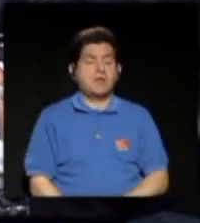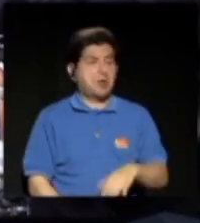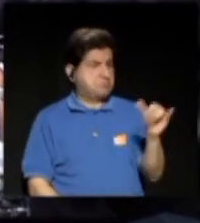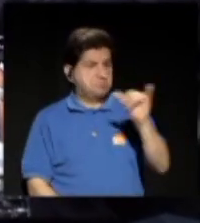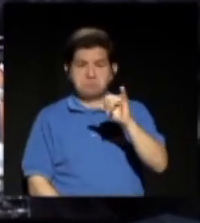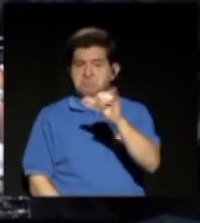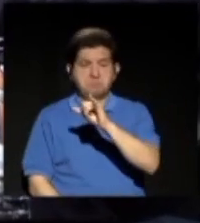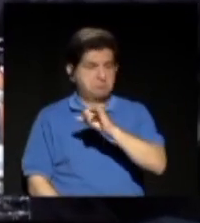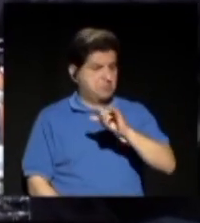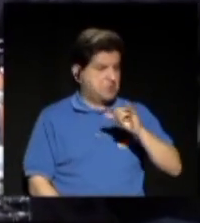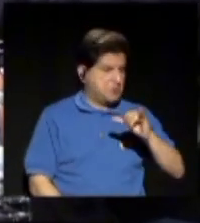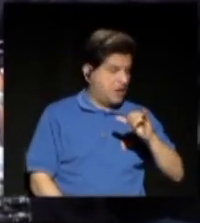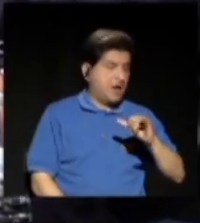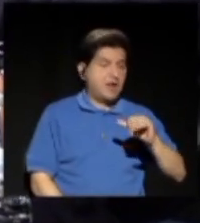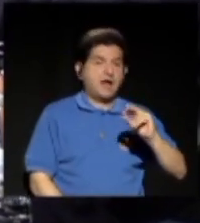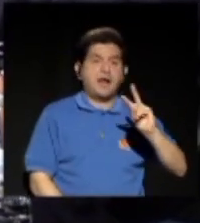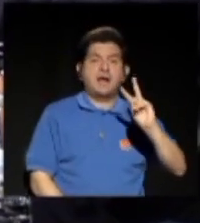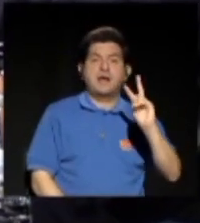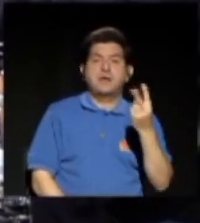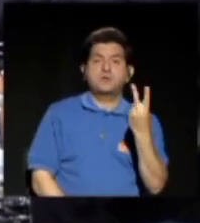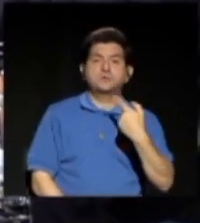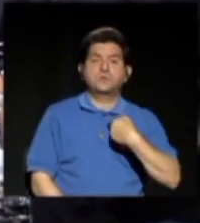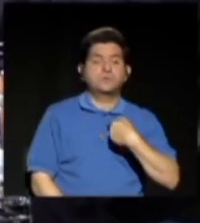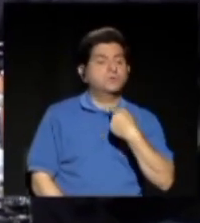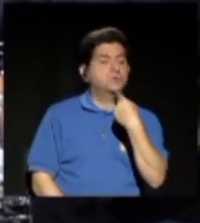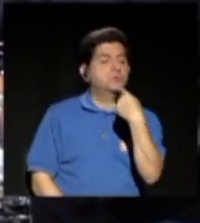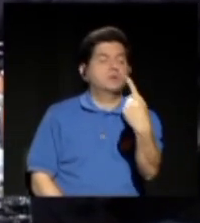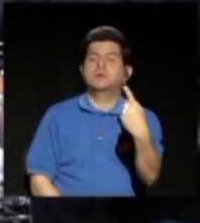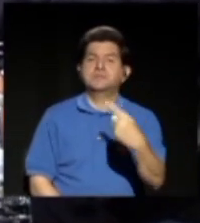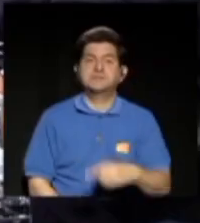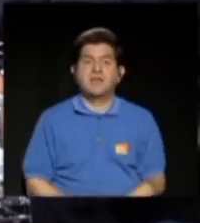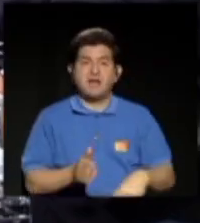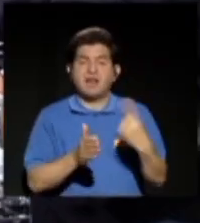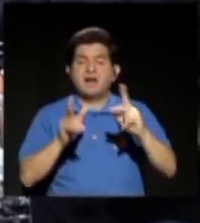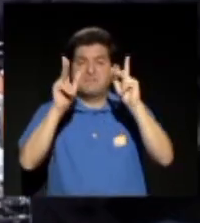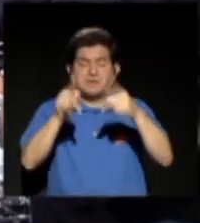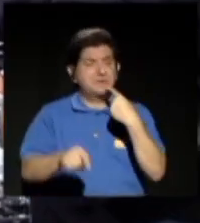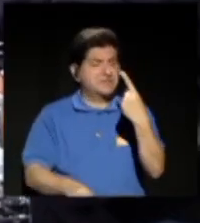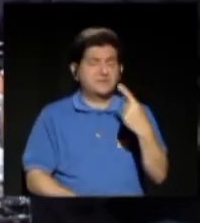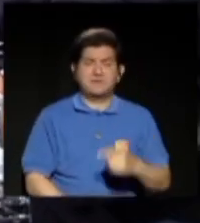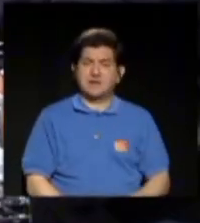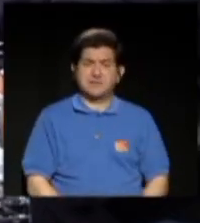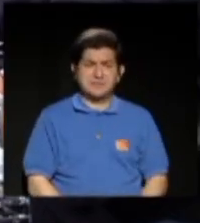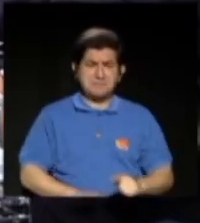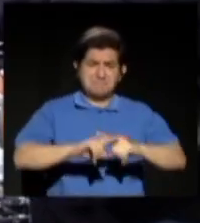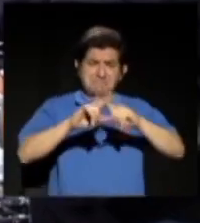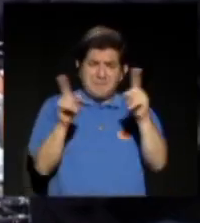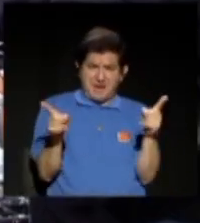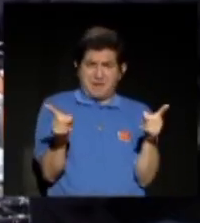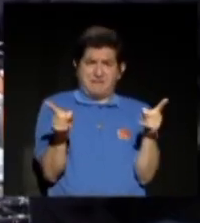mismo. Y la segunda cosa que yo quería destacar es que a veces la gente dice, bueno, pero ¿por